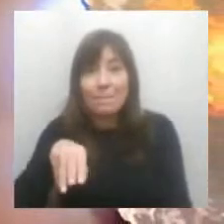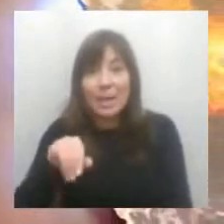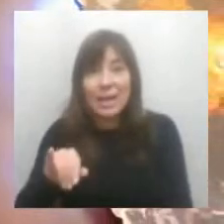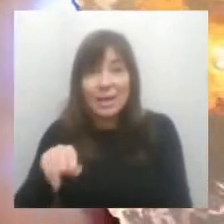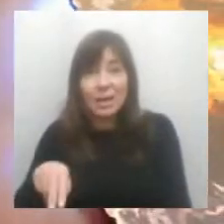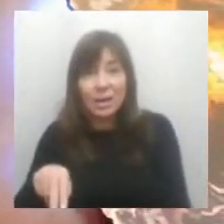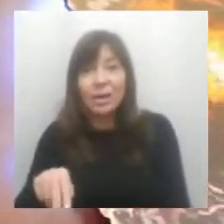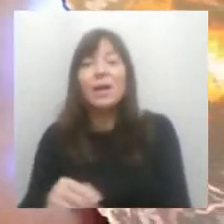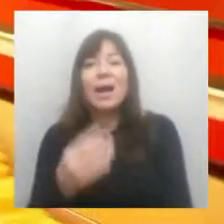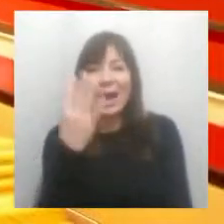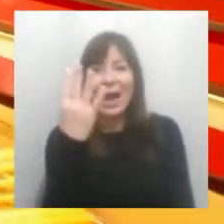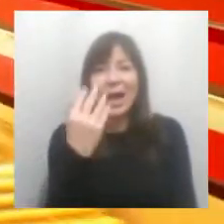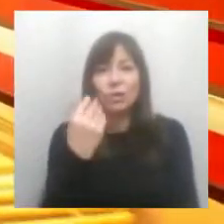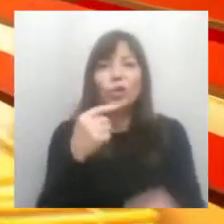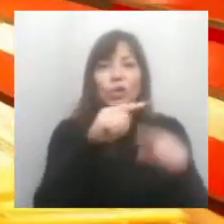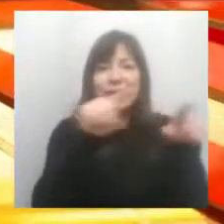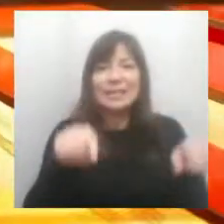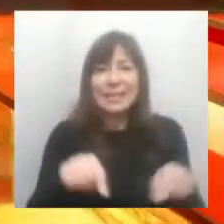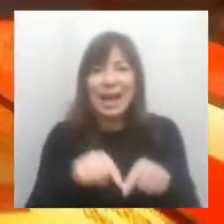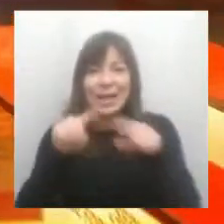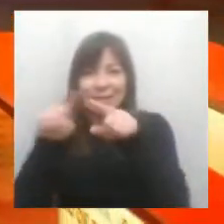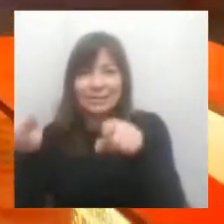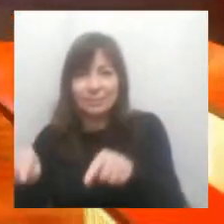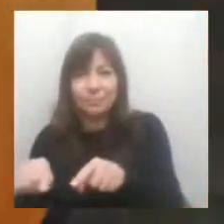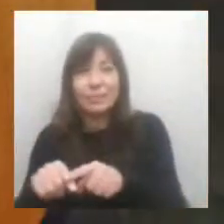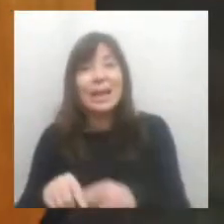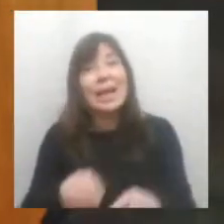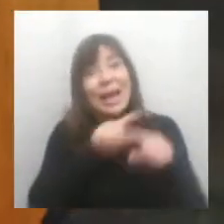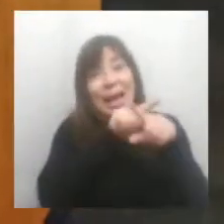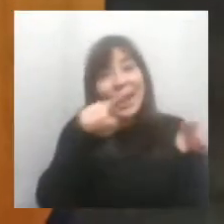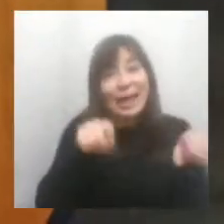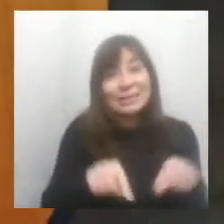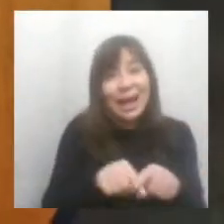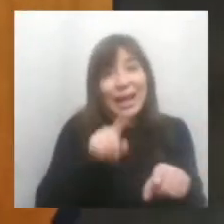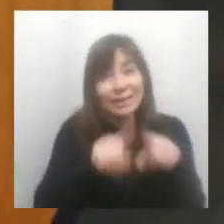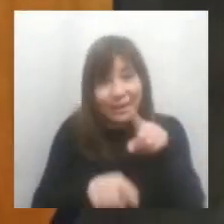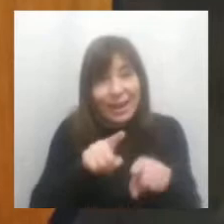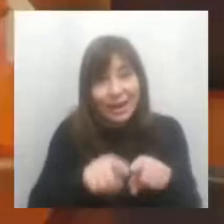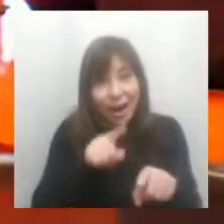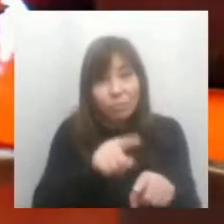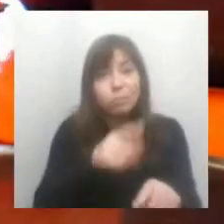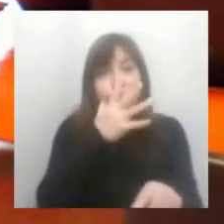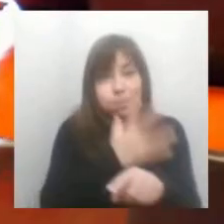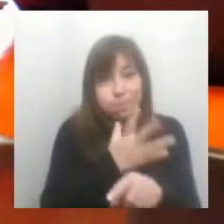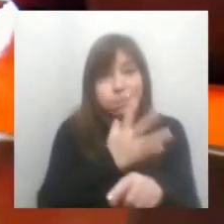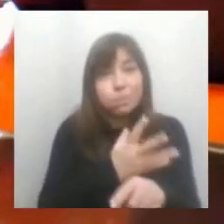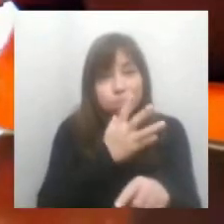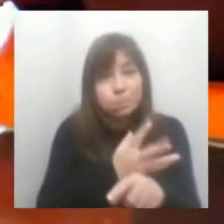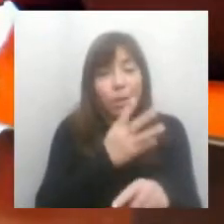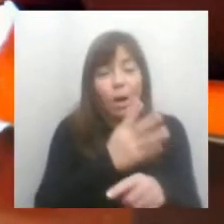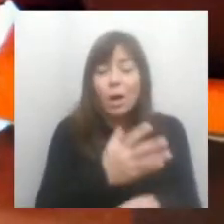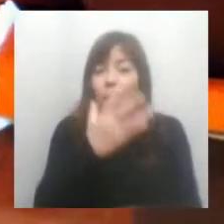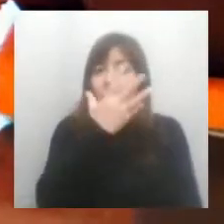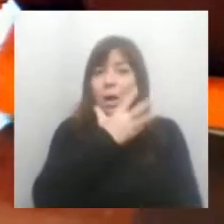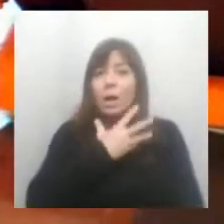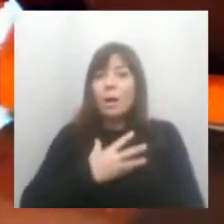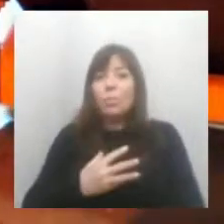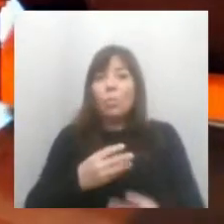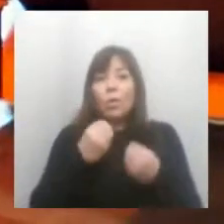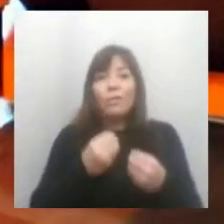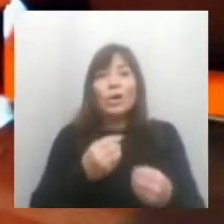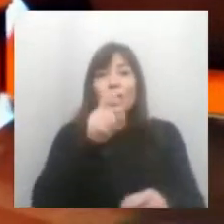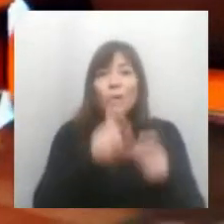14 salas en el museo, y bueno, en la sala Tierra encontramos una de las exhibiciones que muchas veces la gente